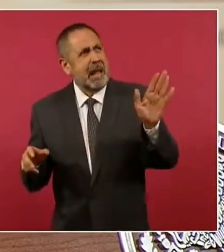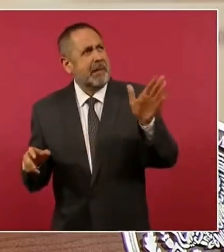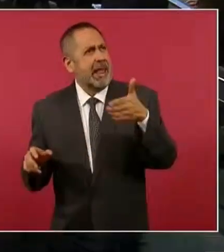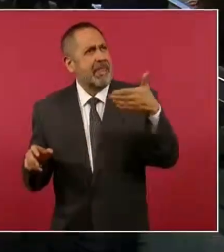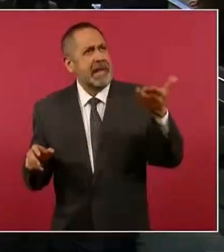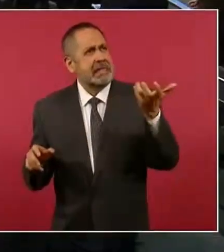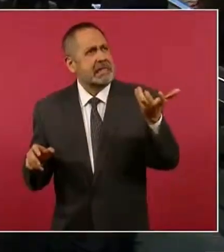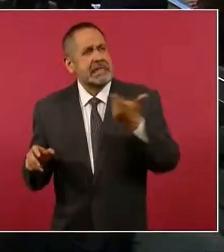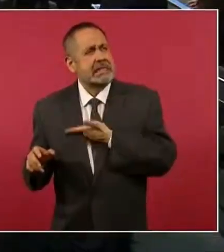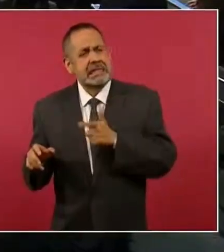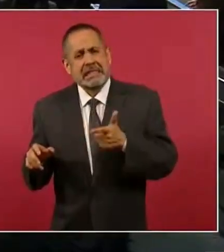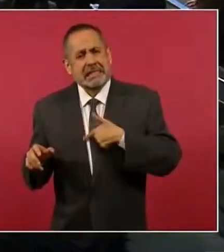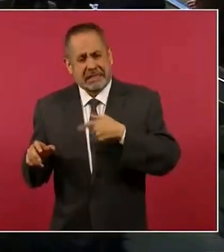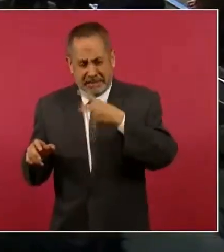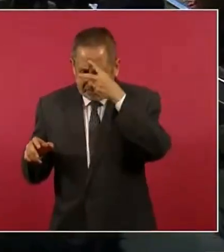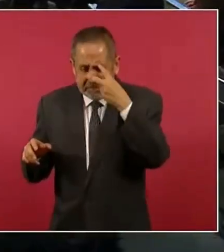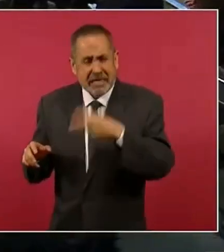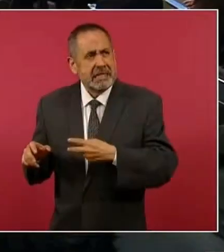Sí.